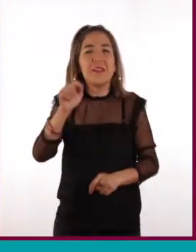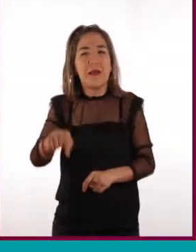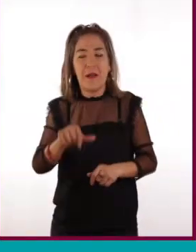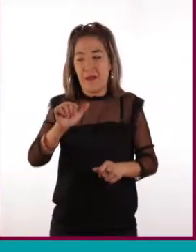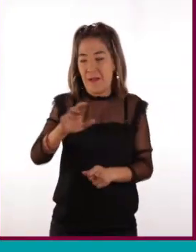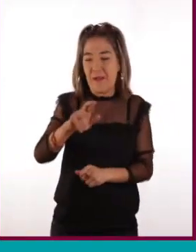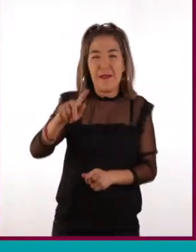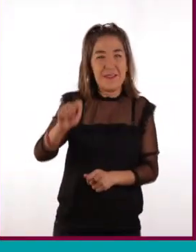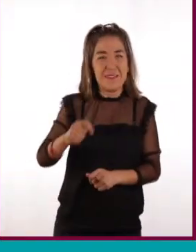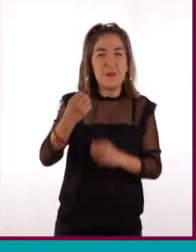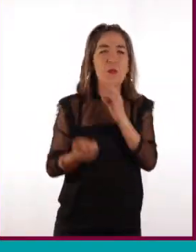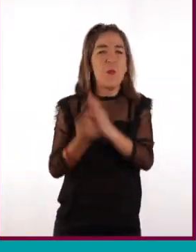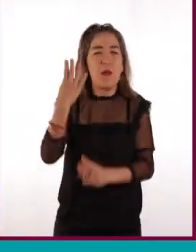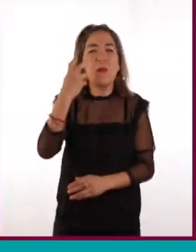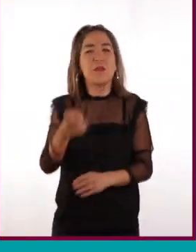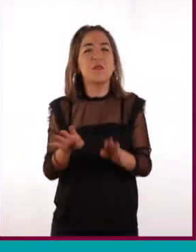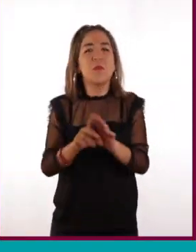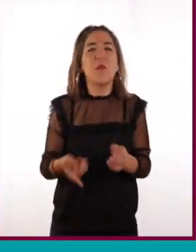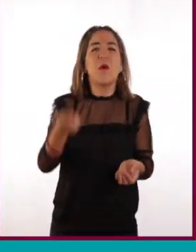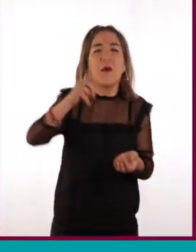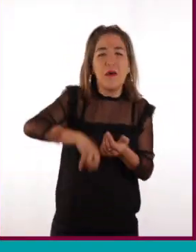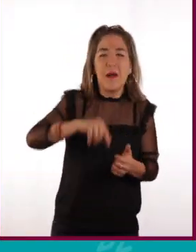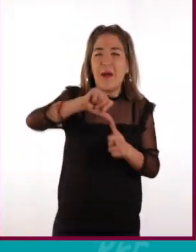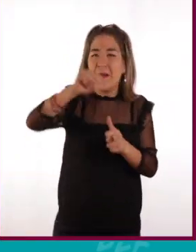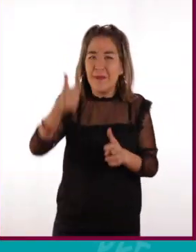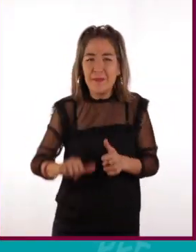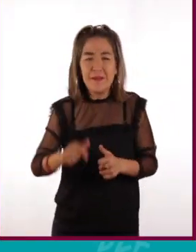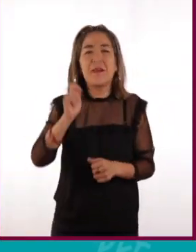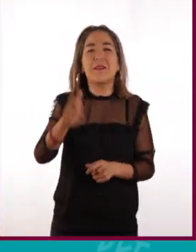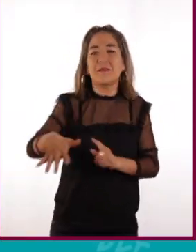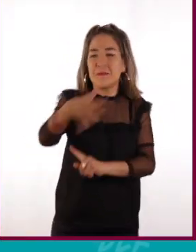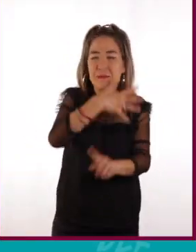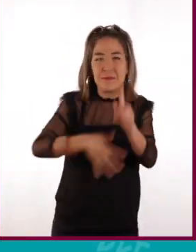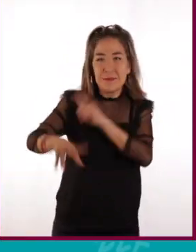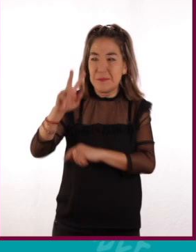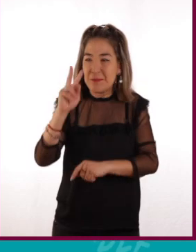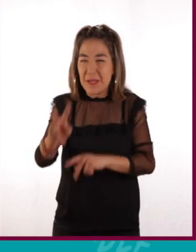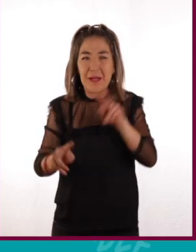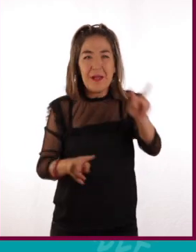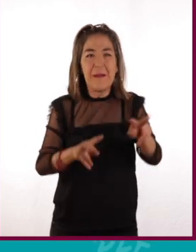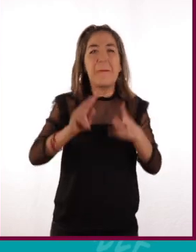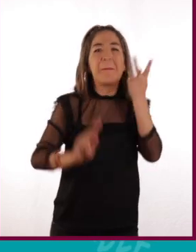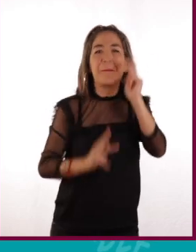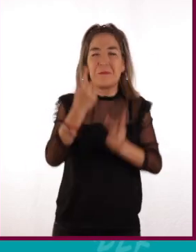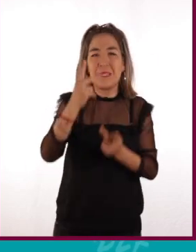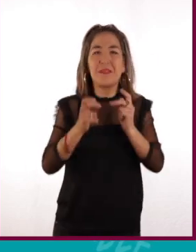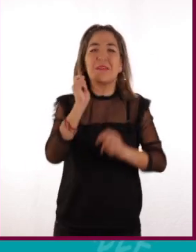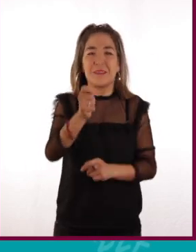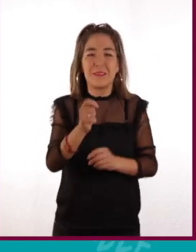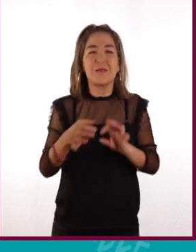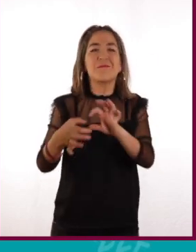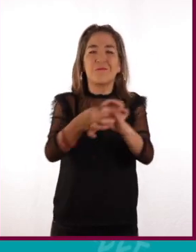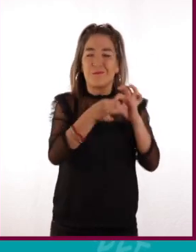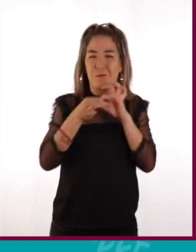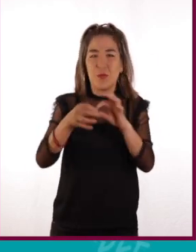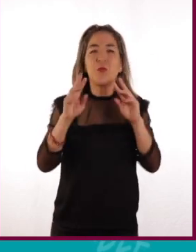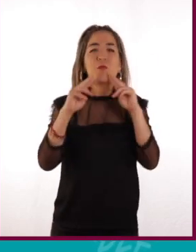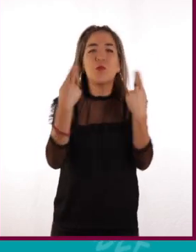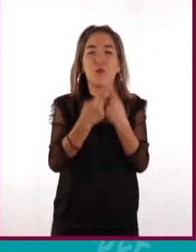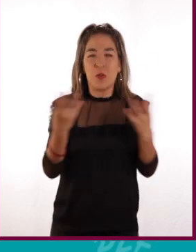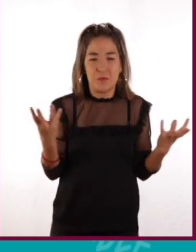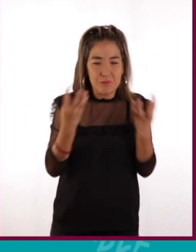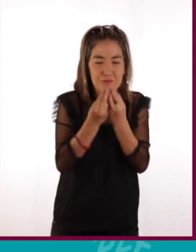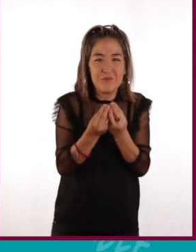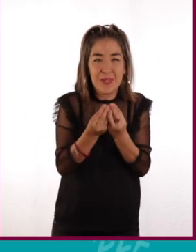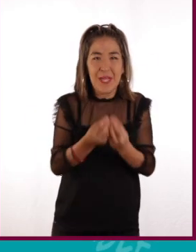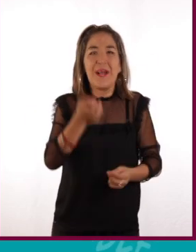el Art Nouveau es una representación de las formas que vemos en el medio ambiente, entonces podríamos considerar una unidad